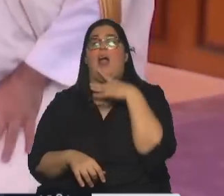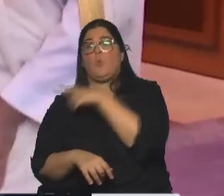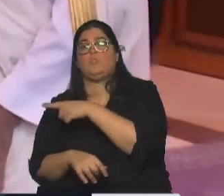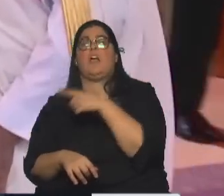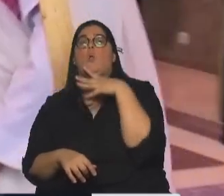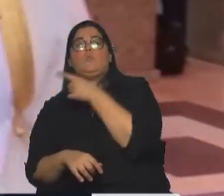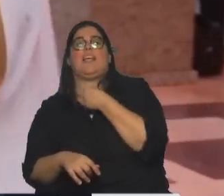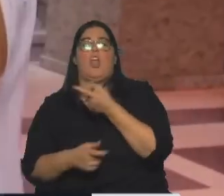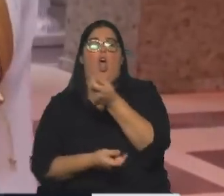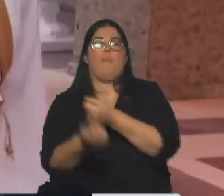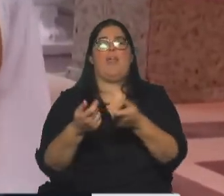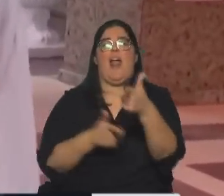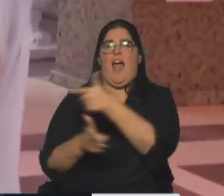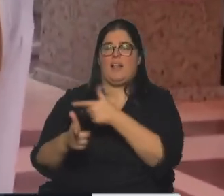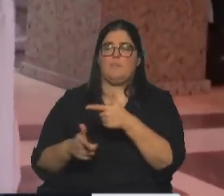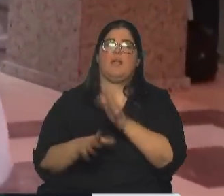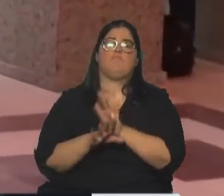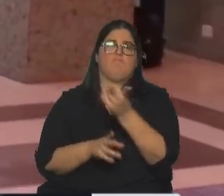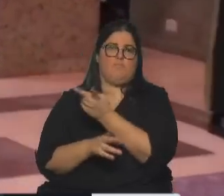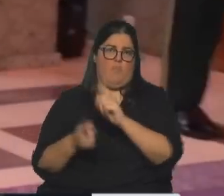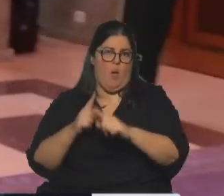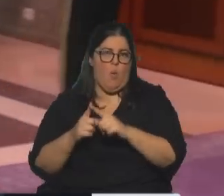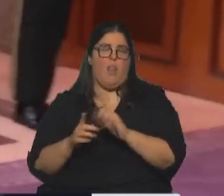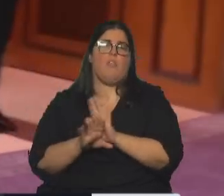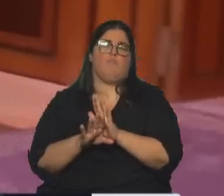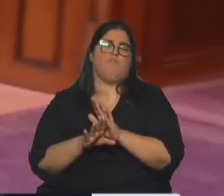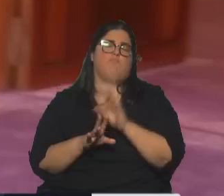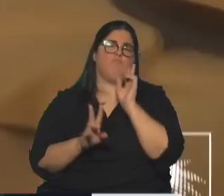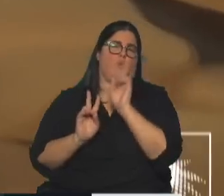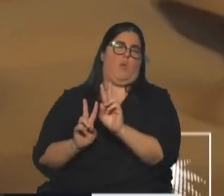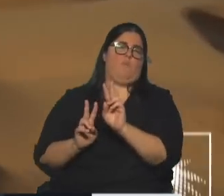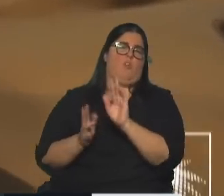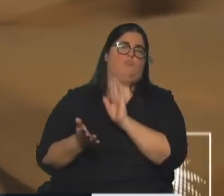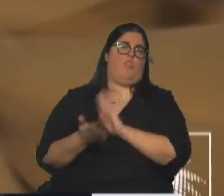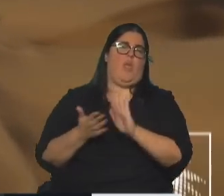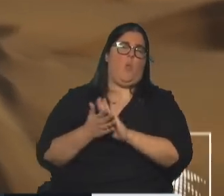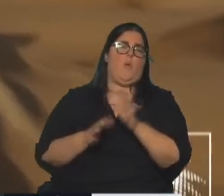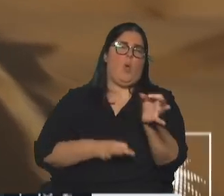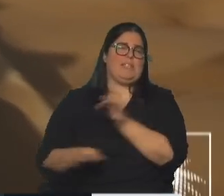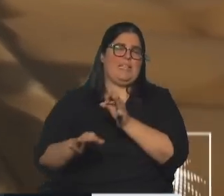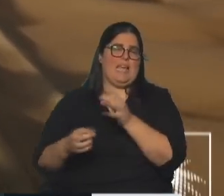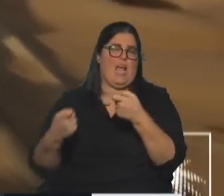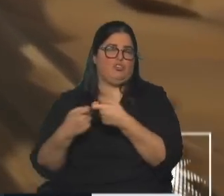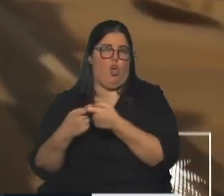Por lo tanto, vemos cómo se reformula una alianza no solamente estratégica